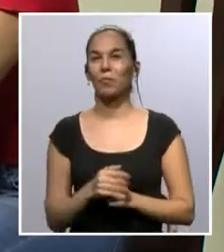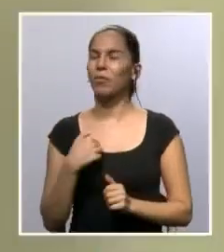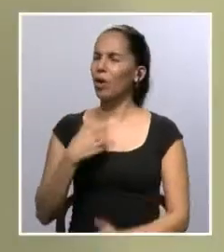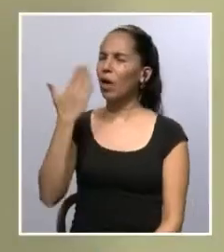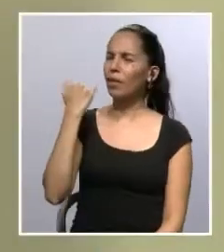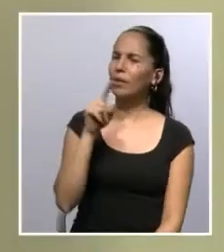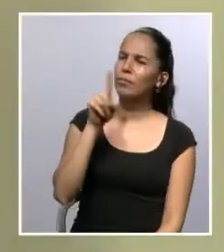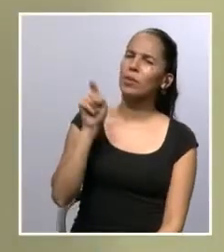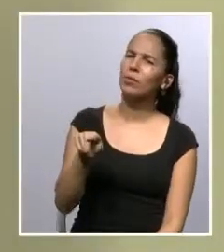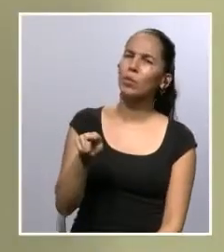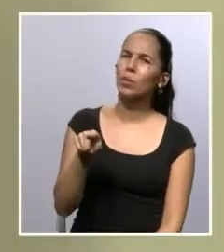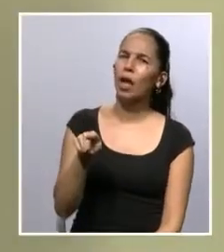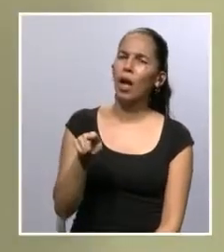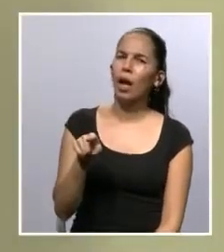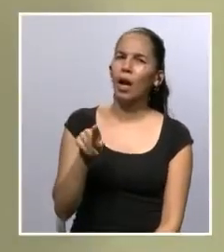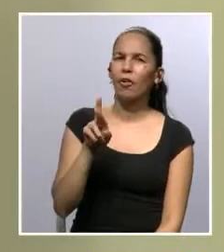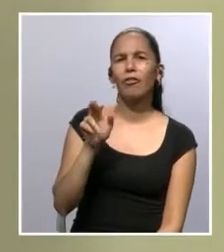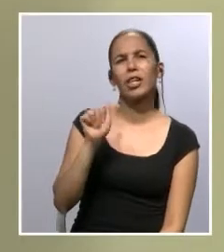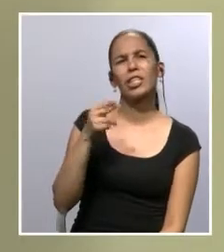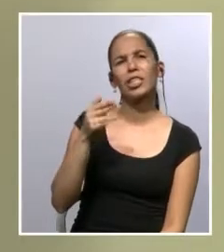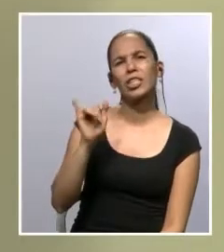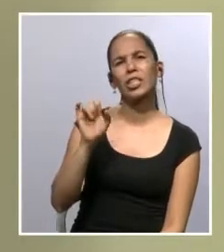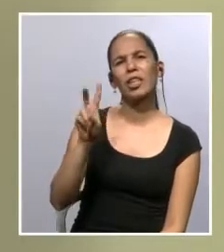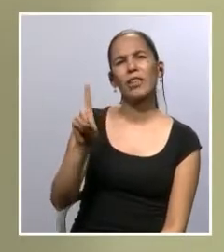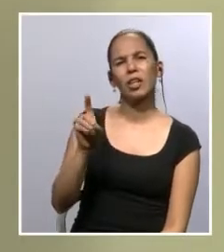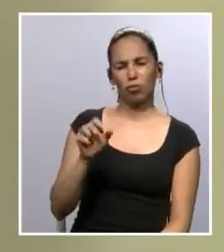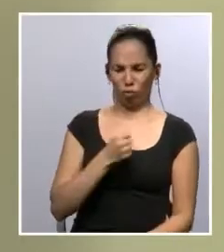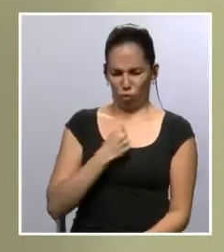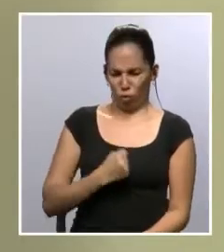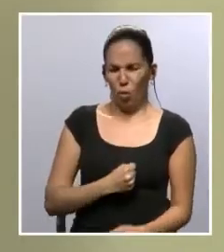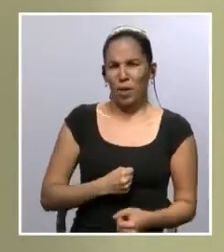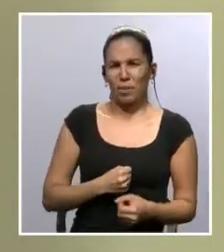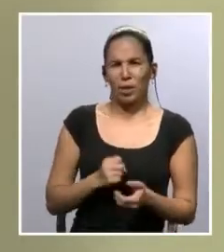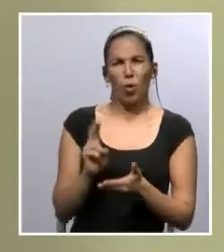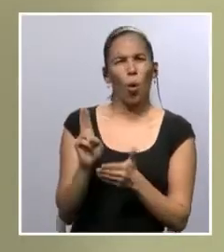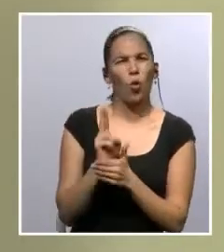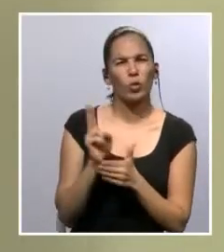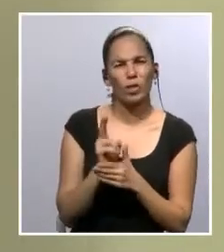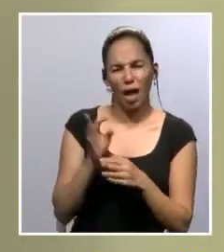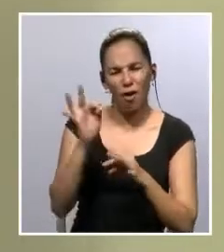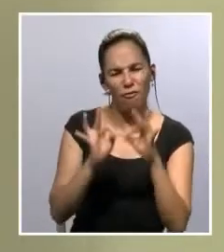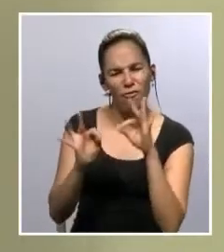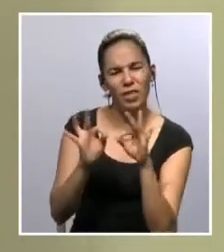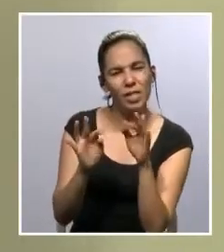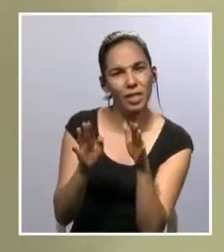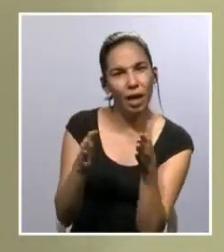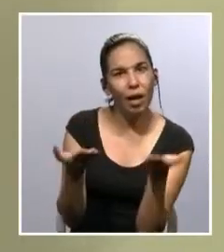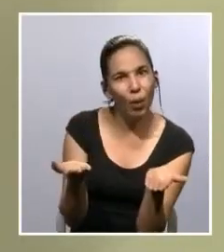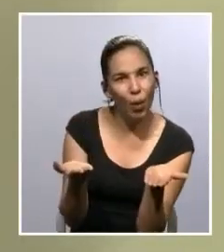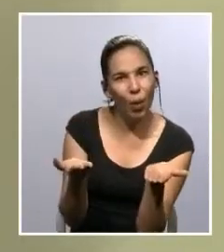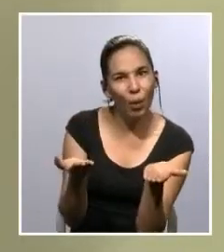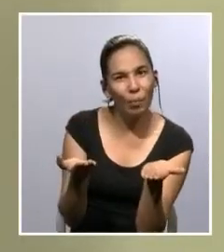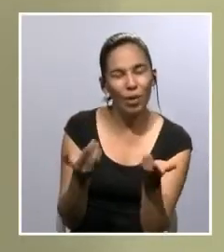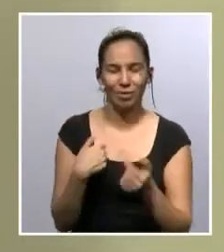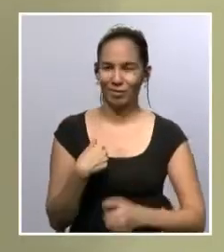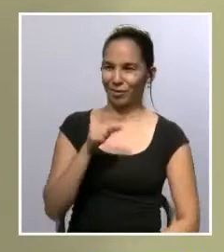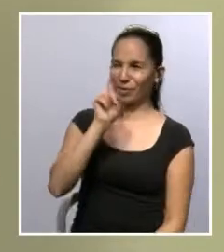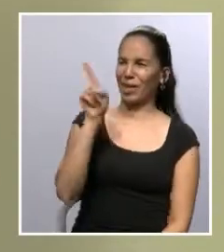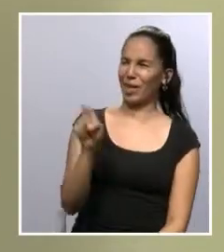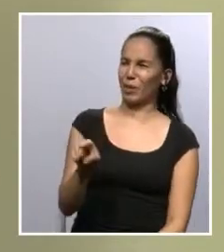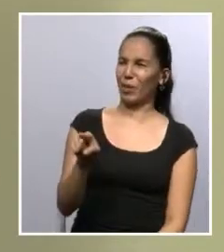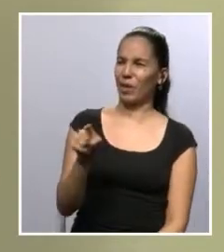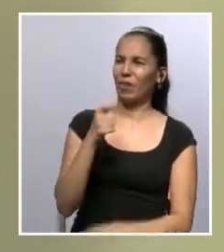anterior acerca de cómo utilizaría Superman la física. Le preguntaba entonces que si eran